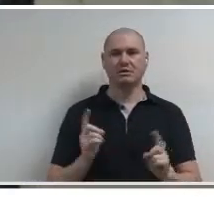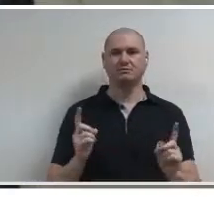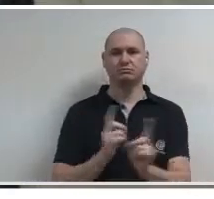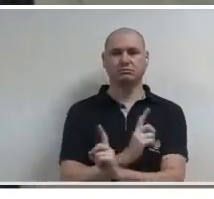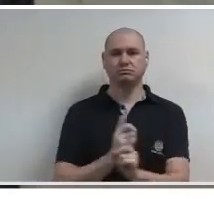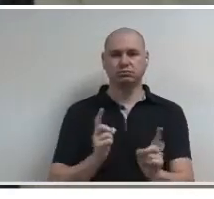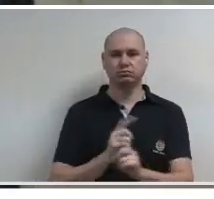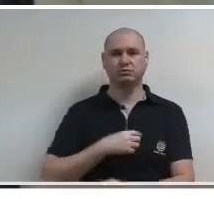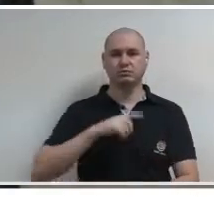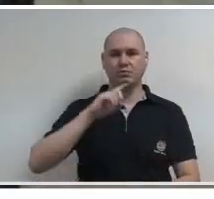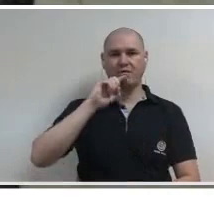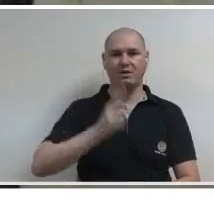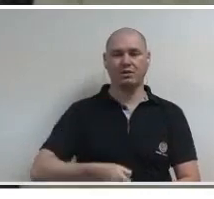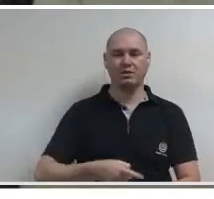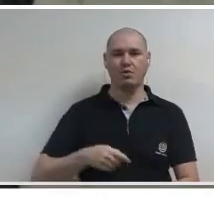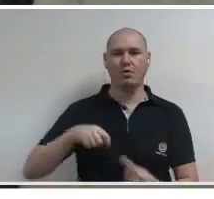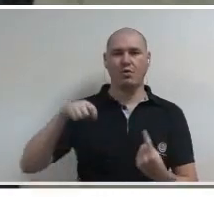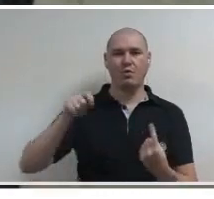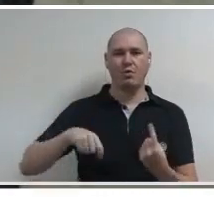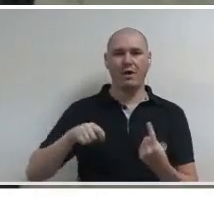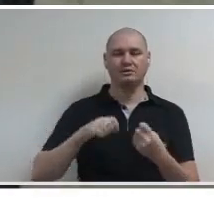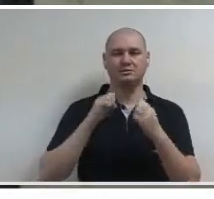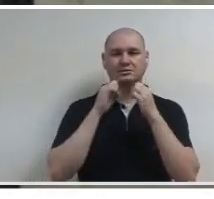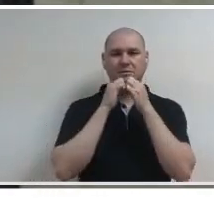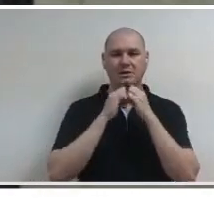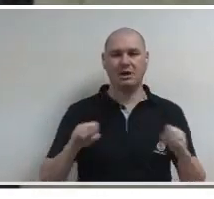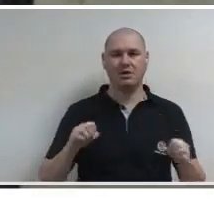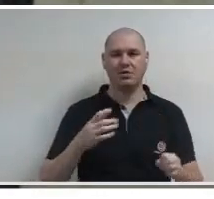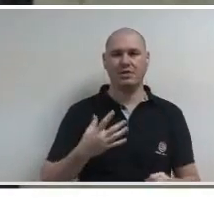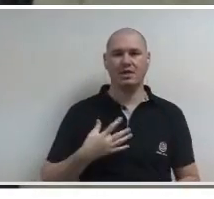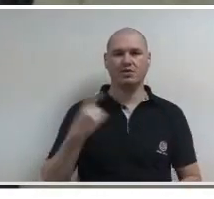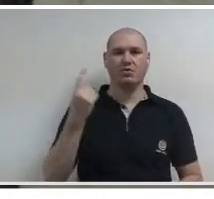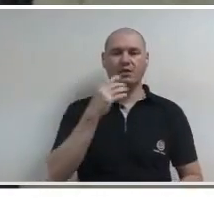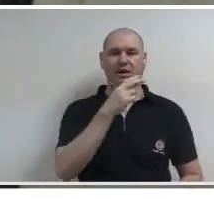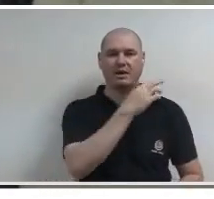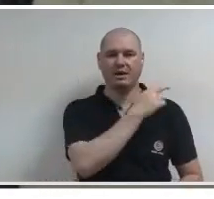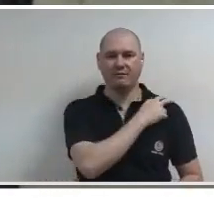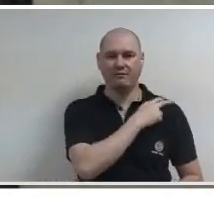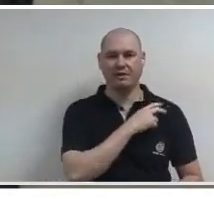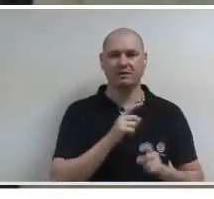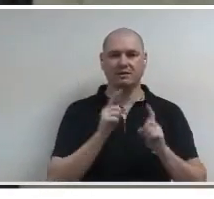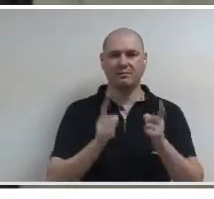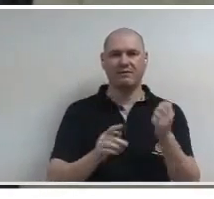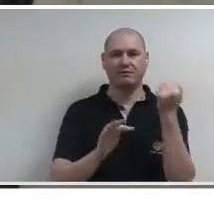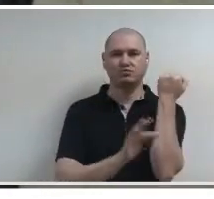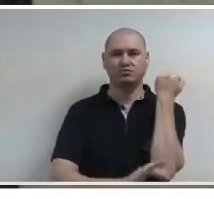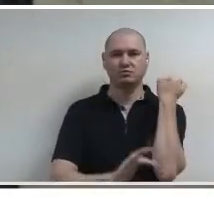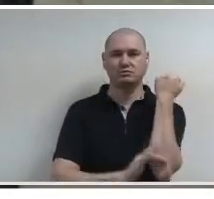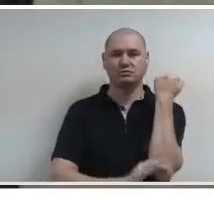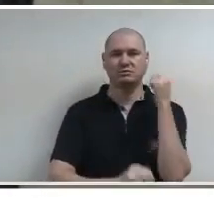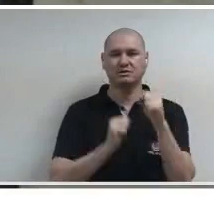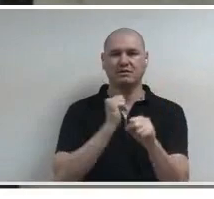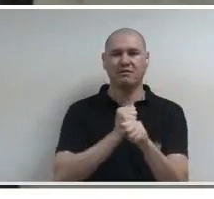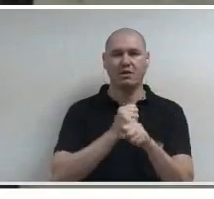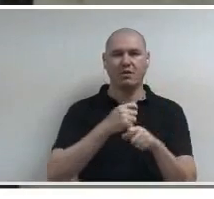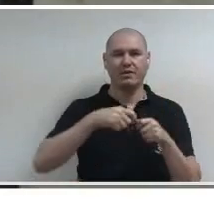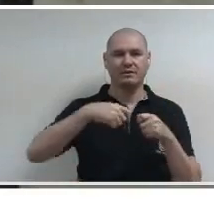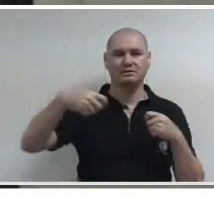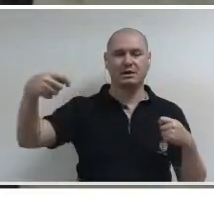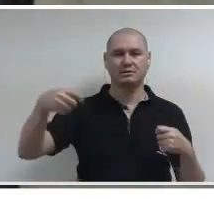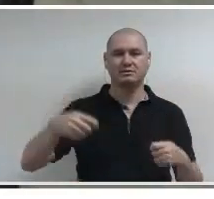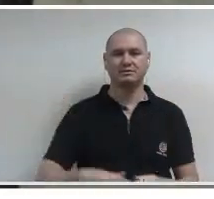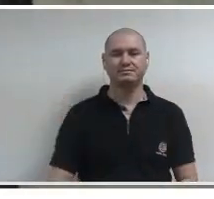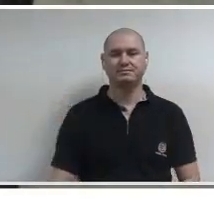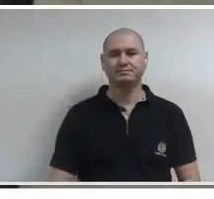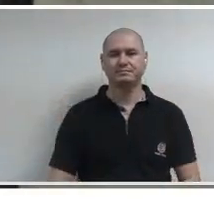necesario ja, por je estado, ijina, ciudad, el poder provincia, cuadrilla distrito o entidad obligatoria. funcional que establece Magistrado, trabajo a director, distancia en los jefe, juzgados actuario, del taja, Ministerio eva,